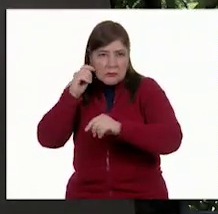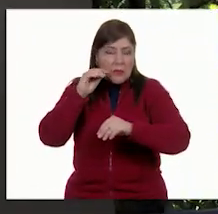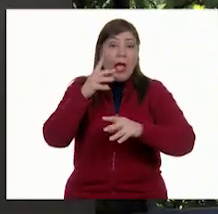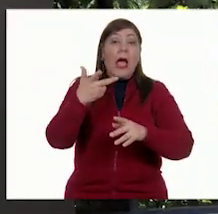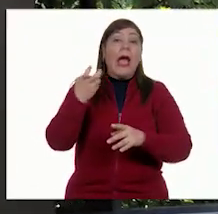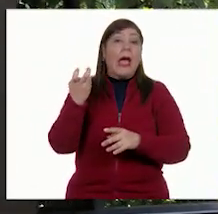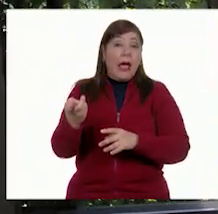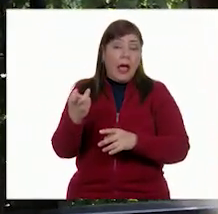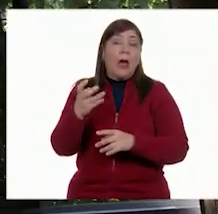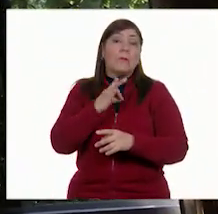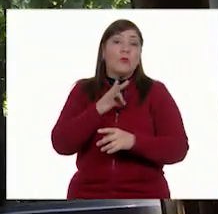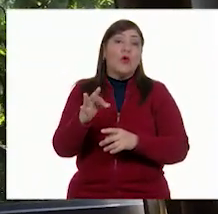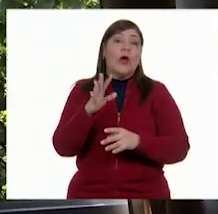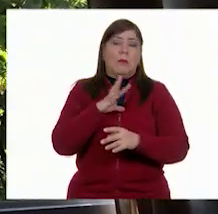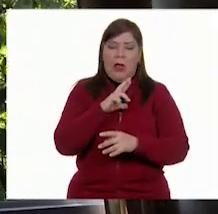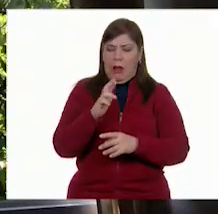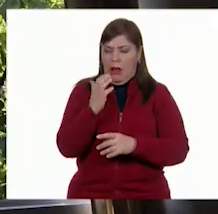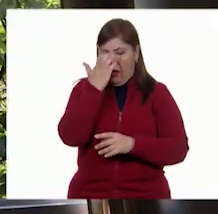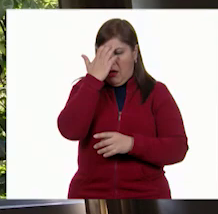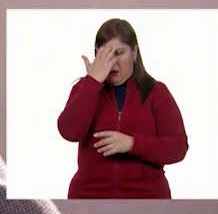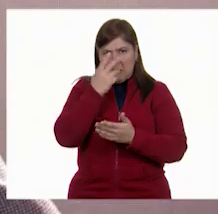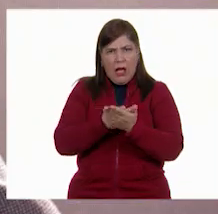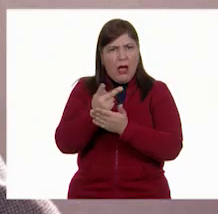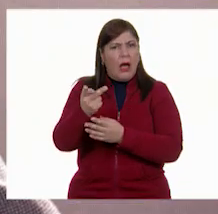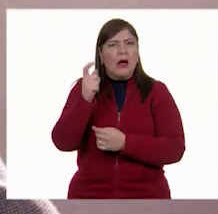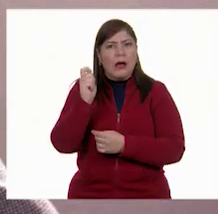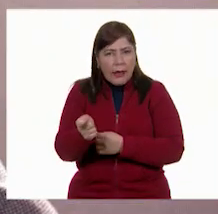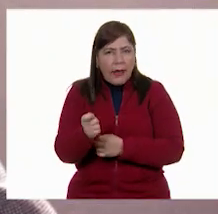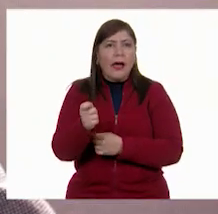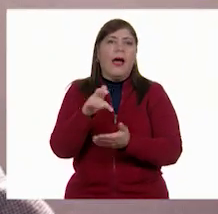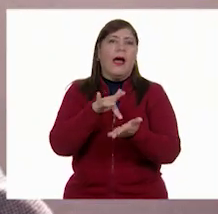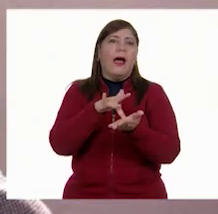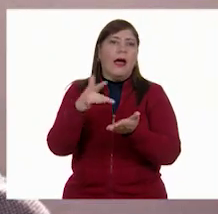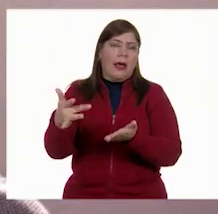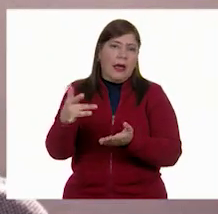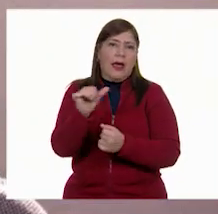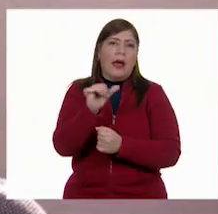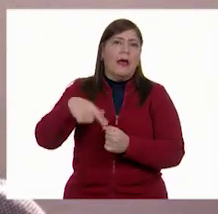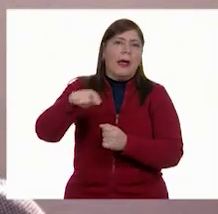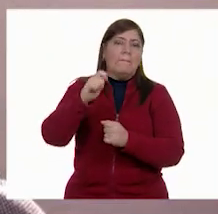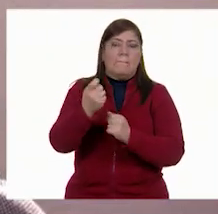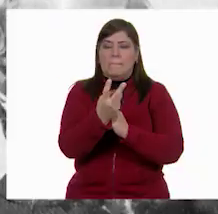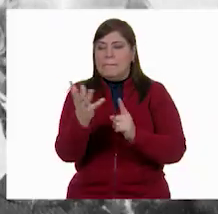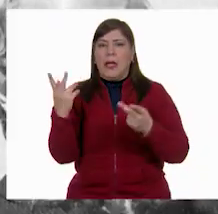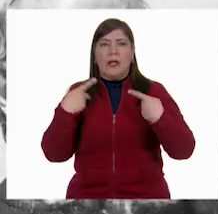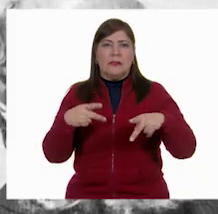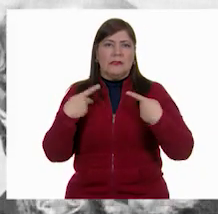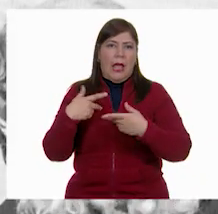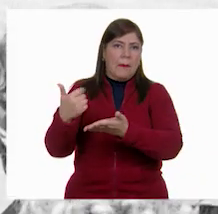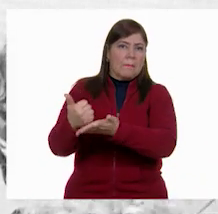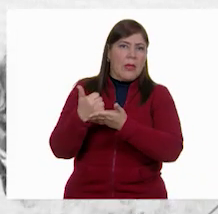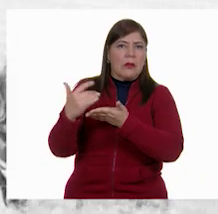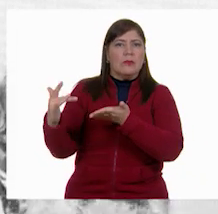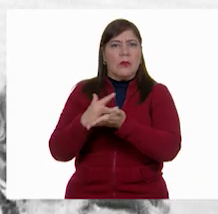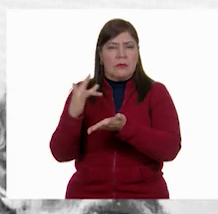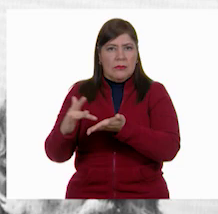concibió este reconocimiento y la generosidad de extender el agradecimiento a quienes lo rodearon.